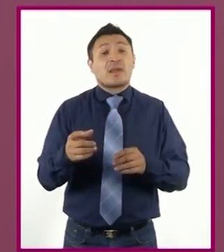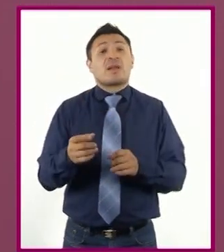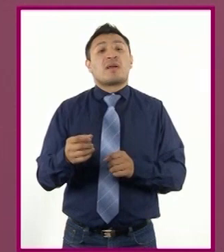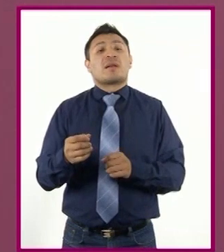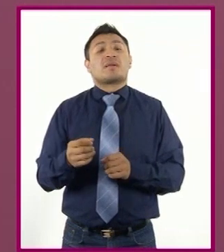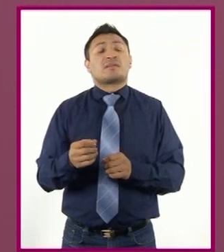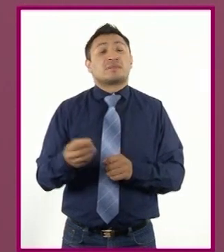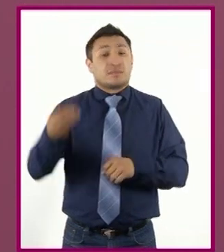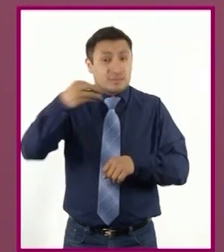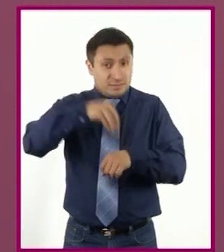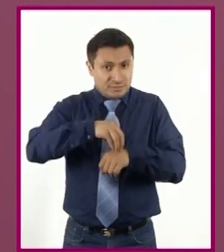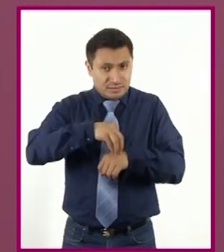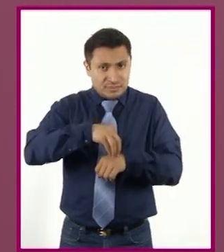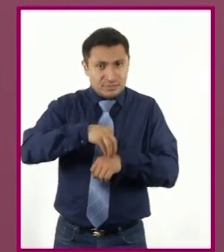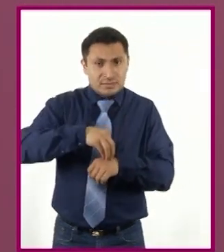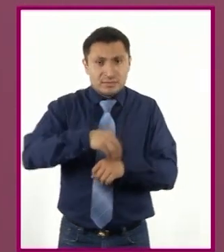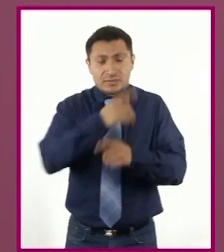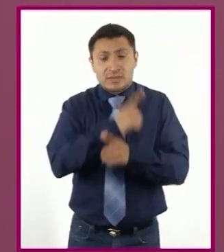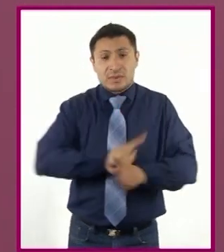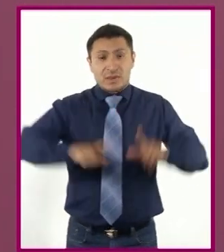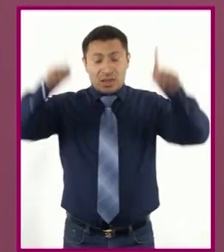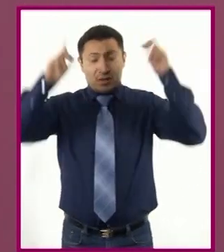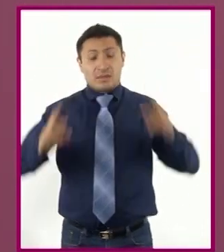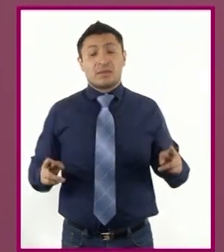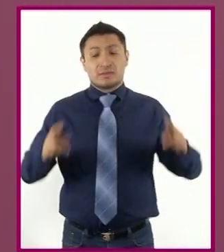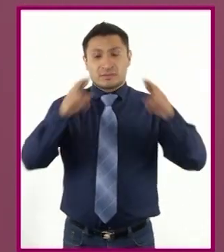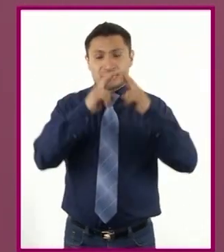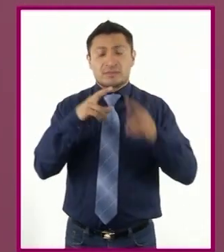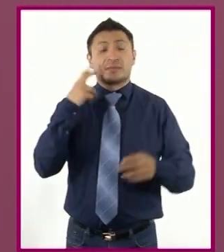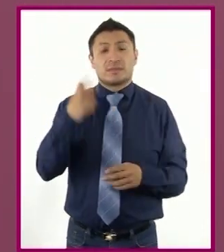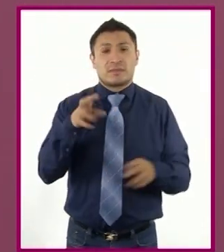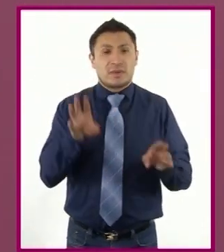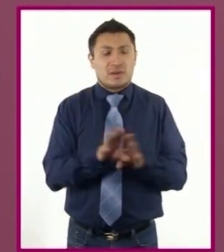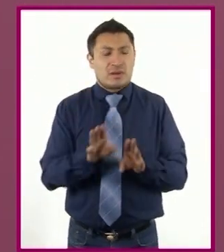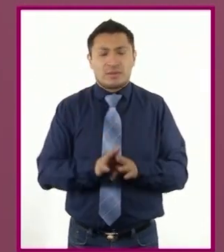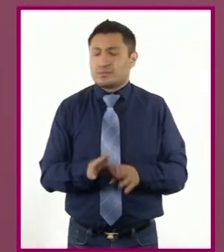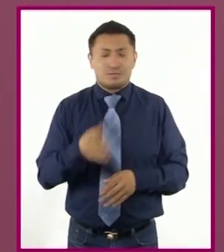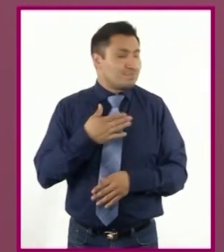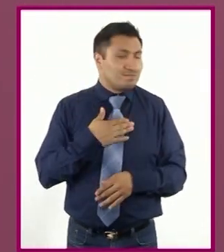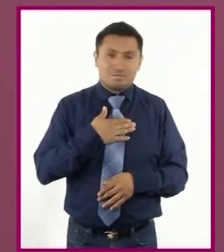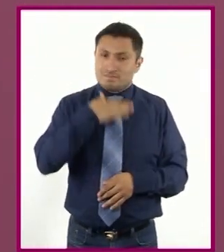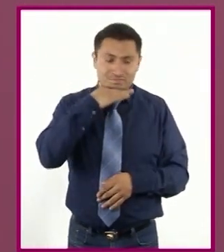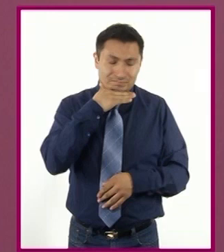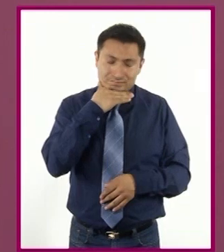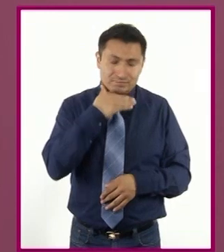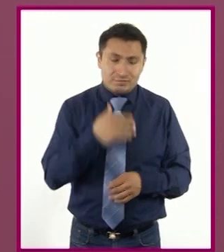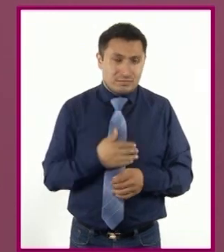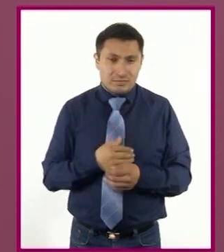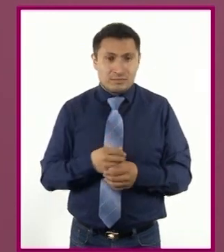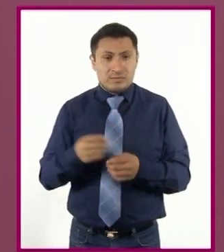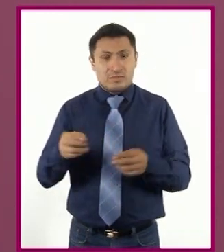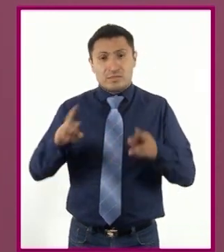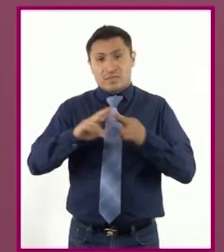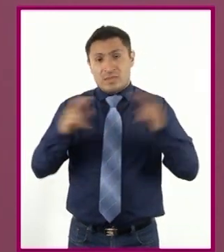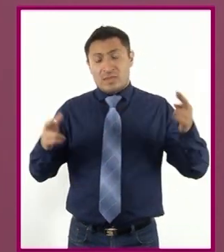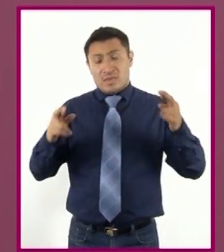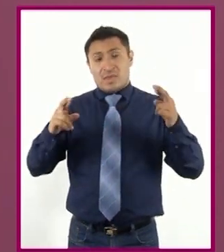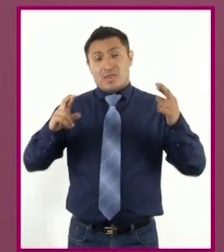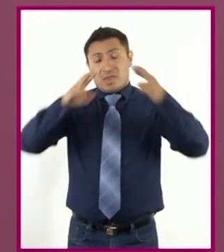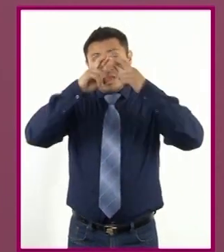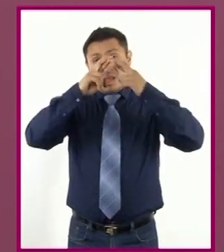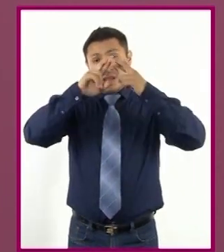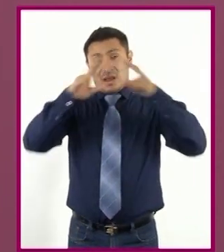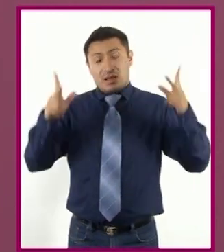imperial estableciendo la libertad de cultos. Esto provocó indignación y el rompimiento con el clero. Con ello,